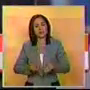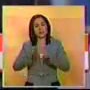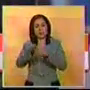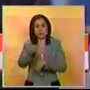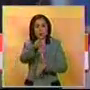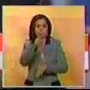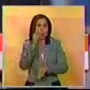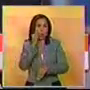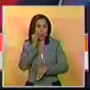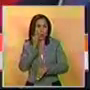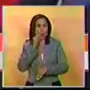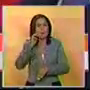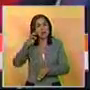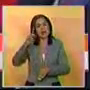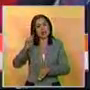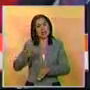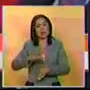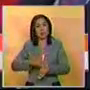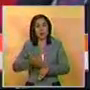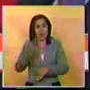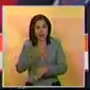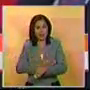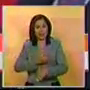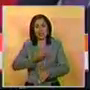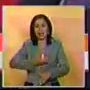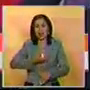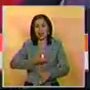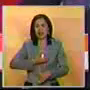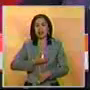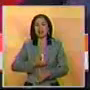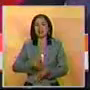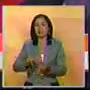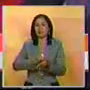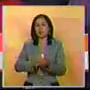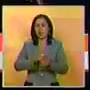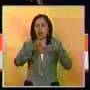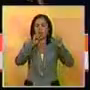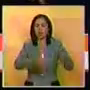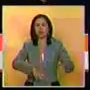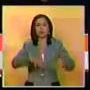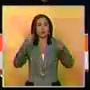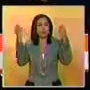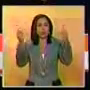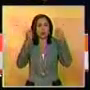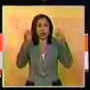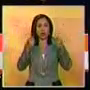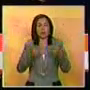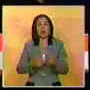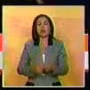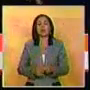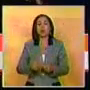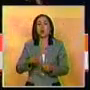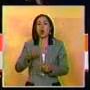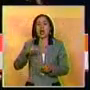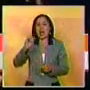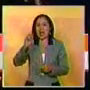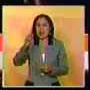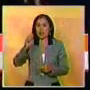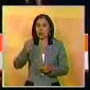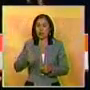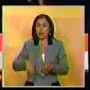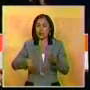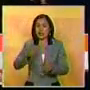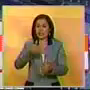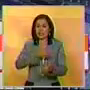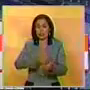respaldar a McCain después de que el exalcalde de Nueva York, Rudy Giuliani, abandonó su campaña. El estado de California tiene más de 15